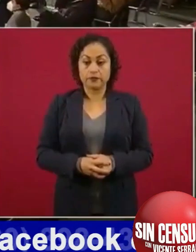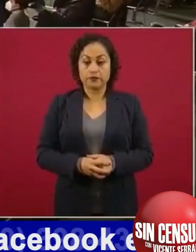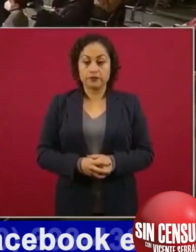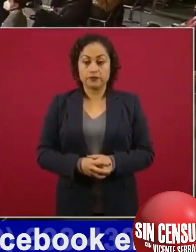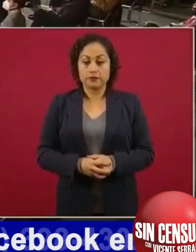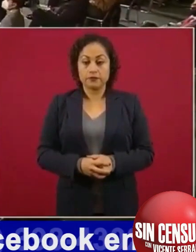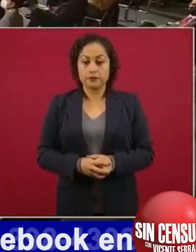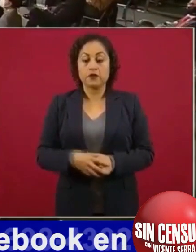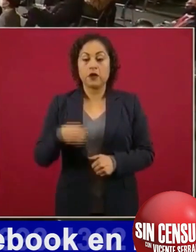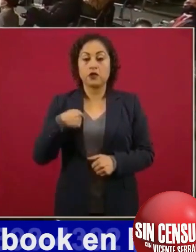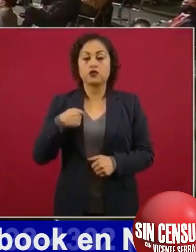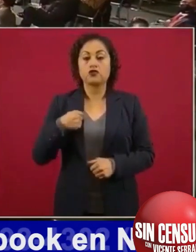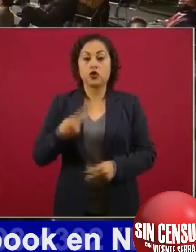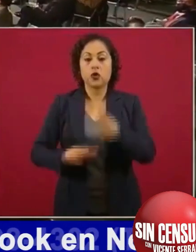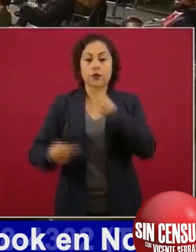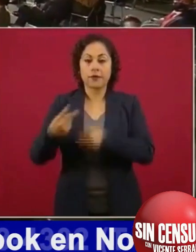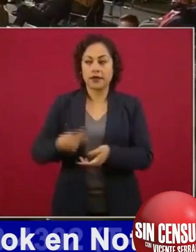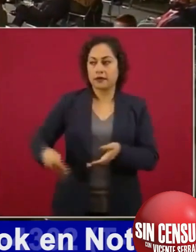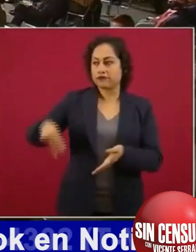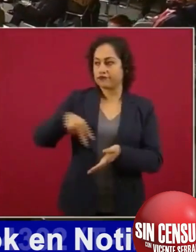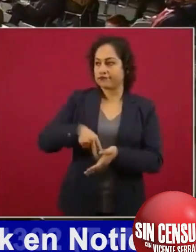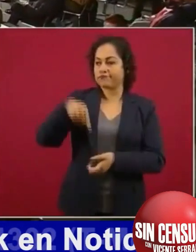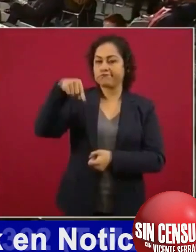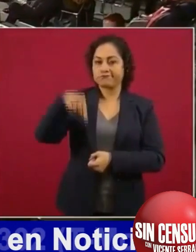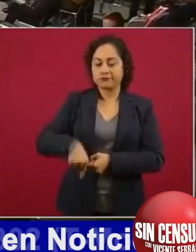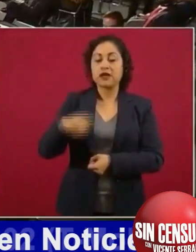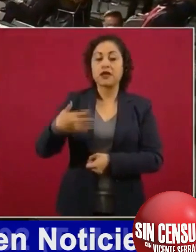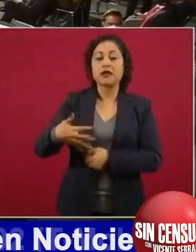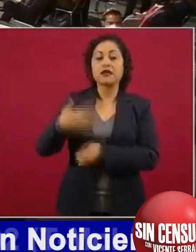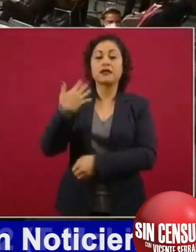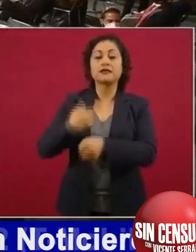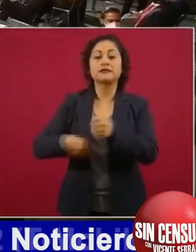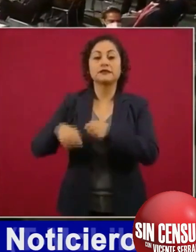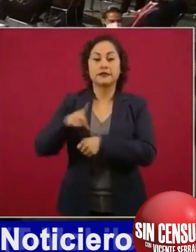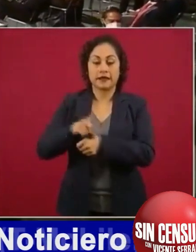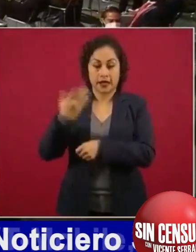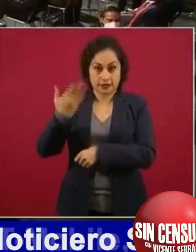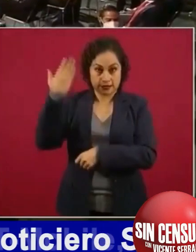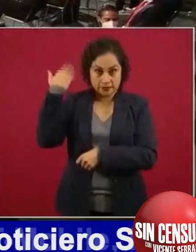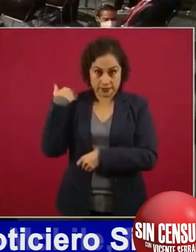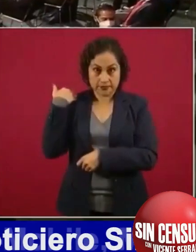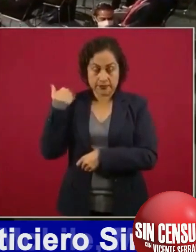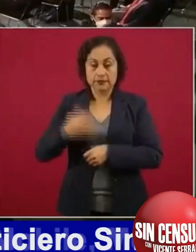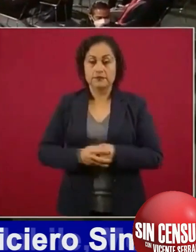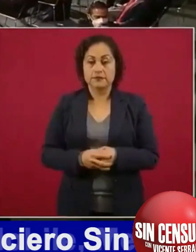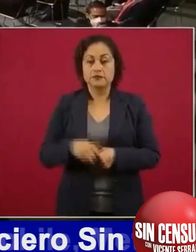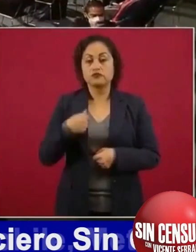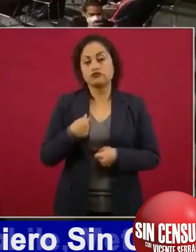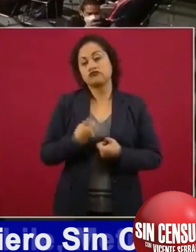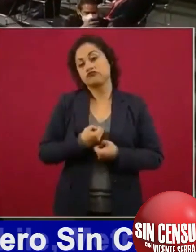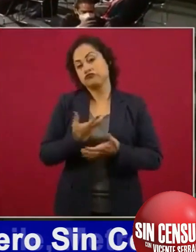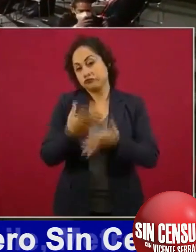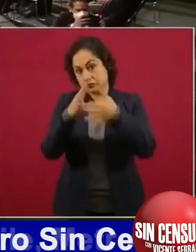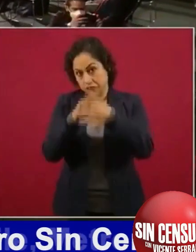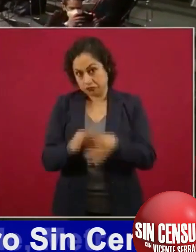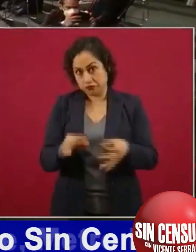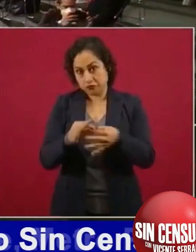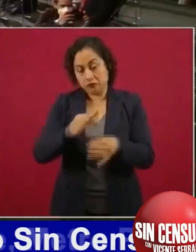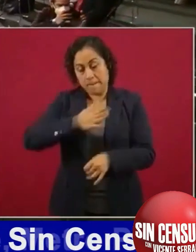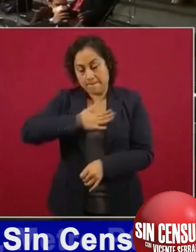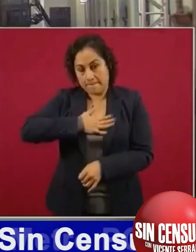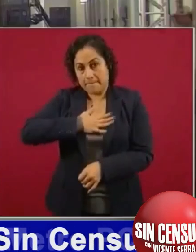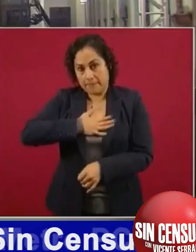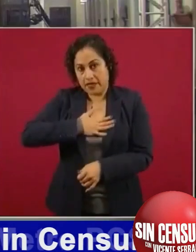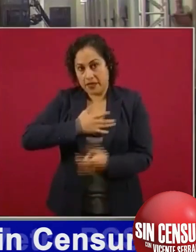Estuve aquí hace 15 días con usted exponiéndole mi caso y con todo respeto